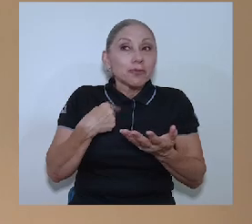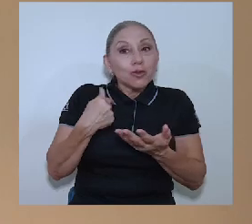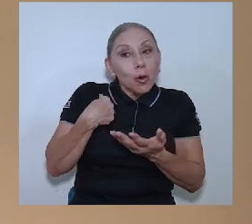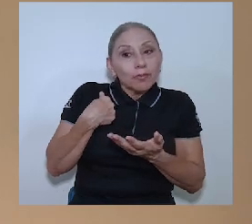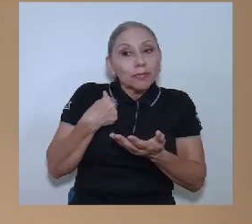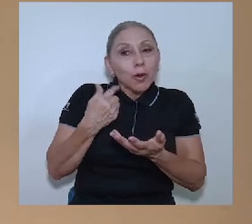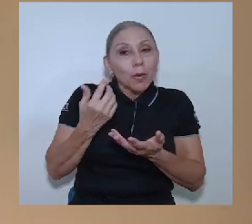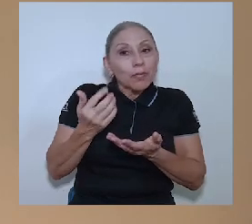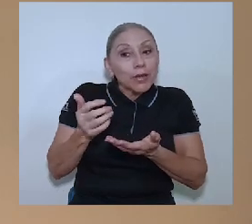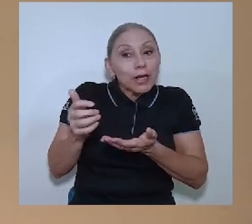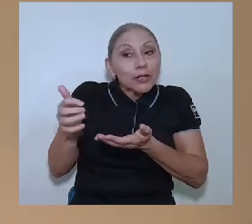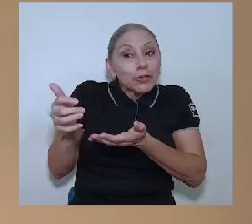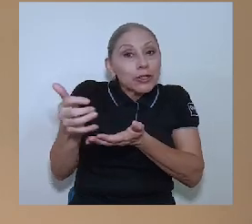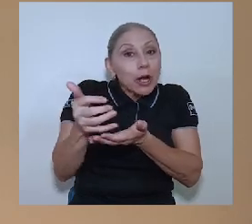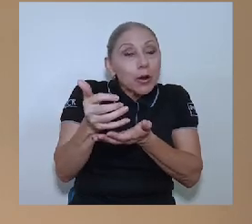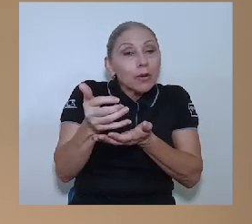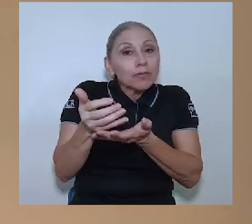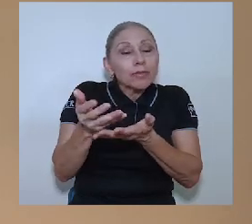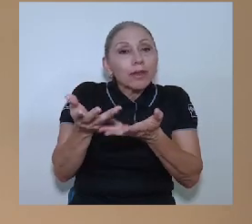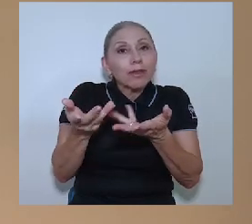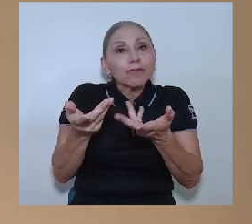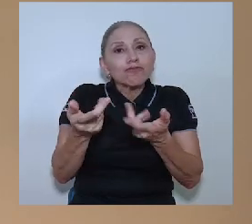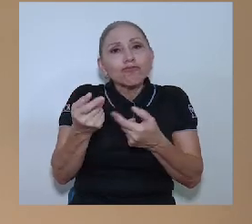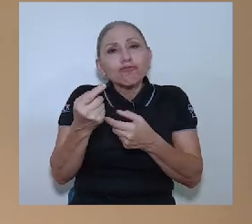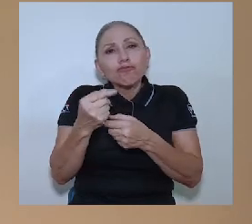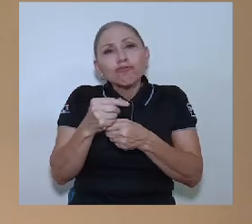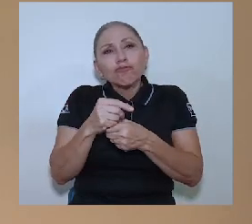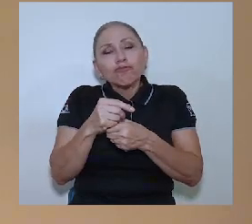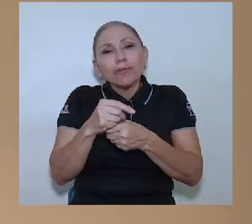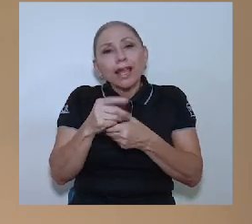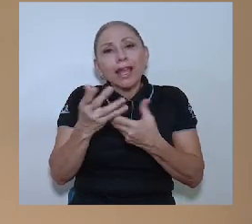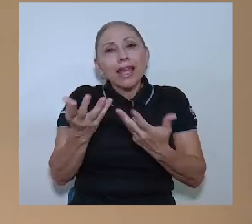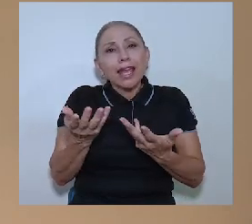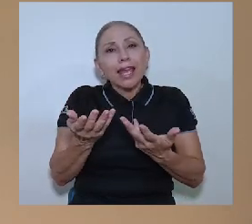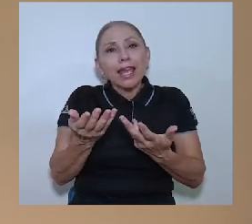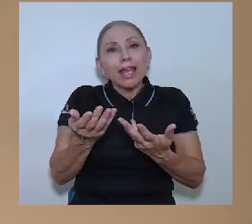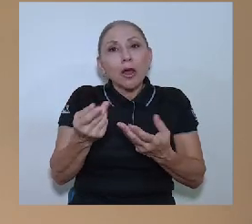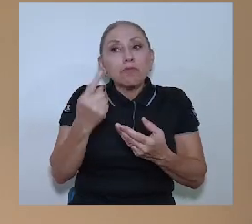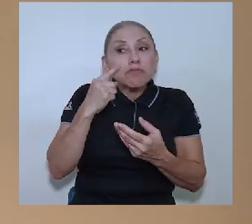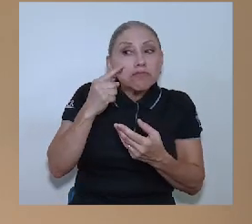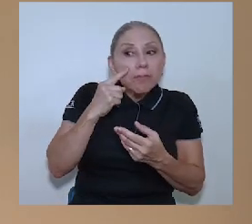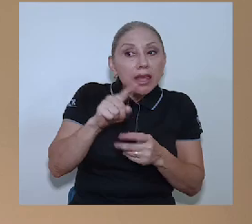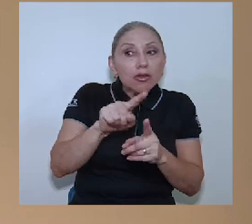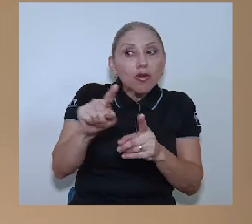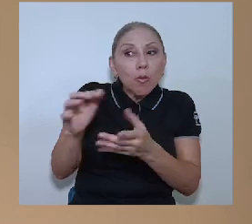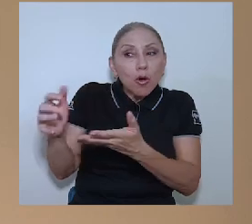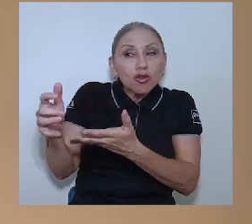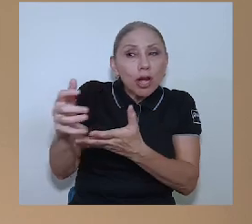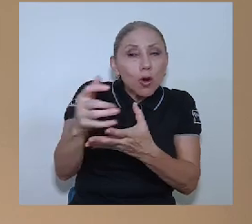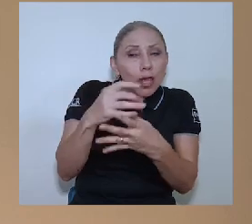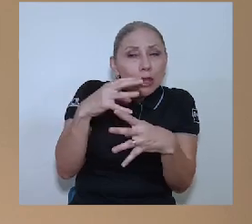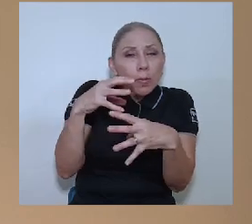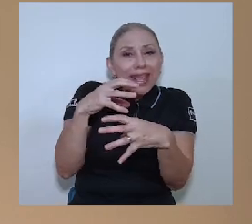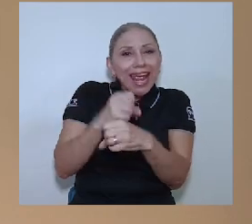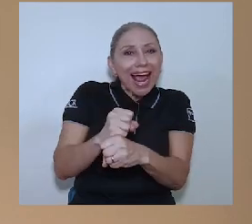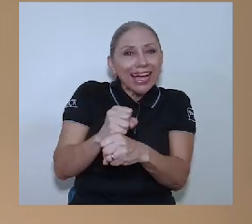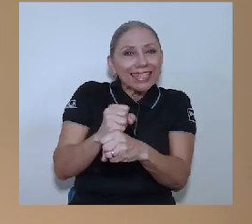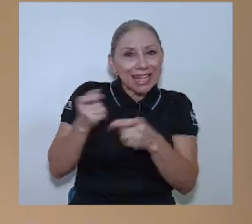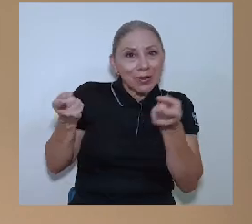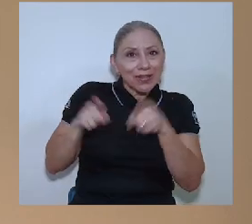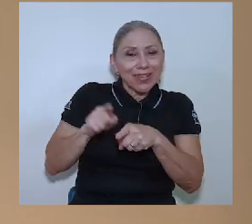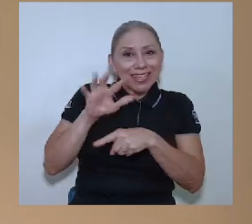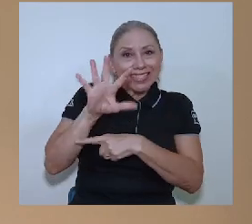migajas de lo que quedó de ese 5 de noviembre, encontré